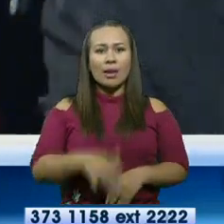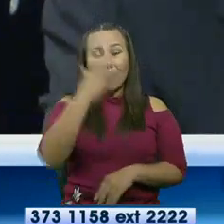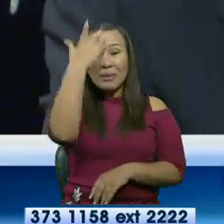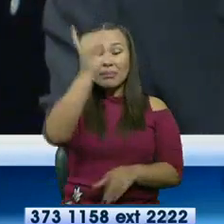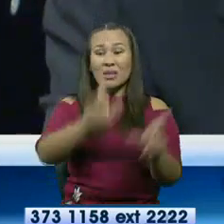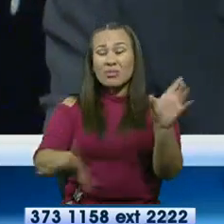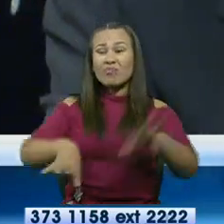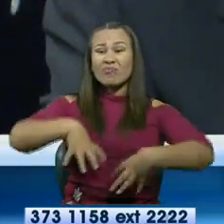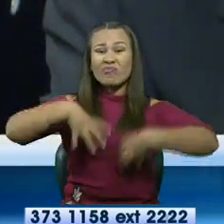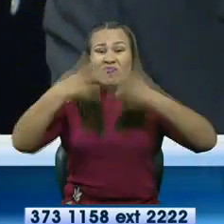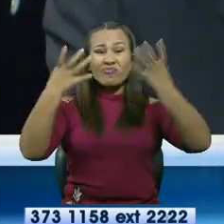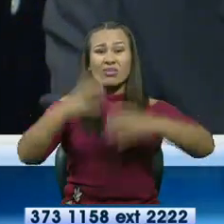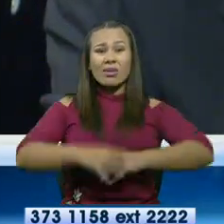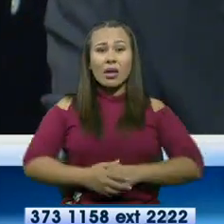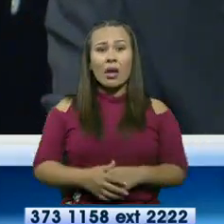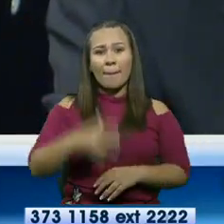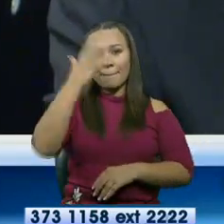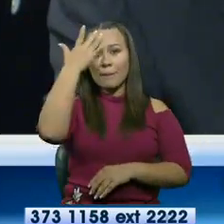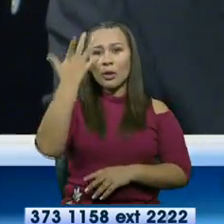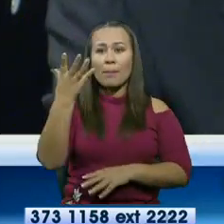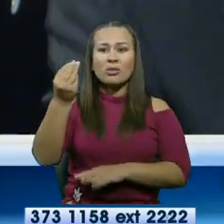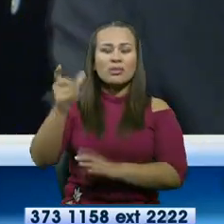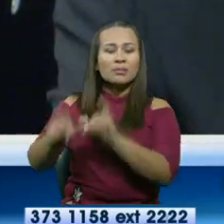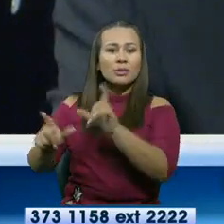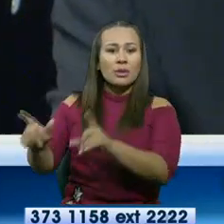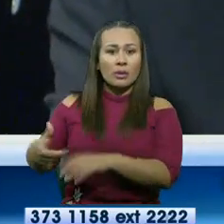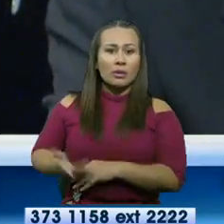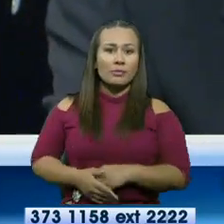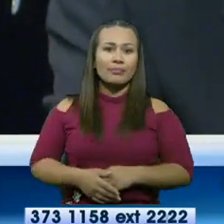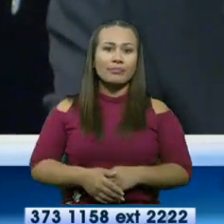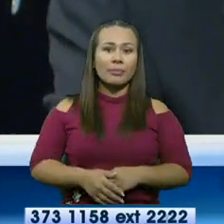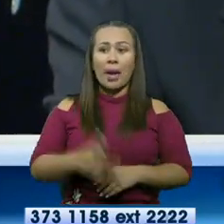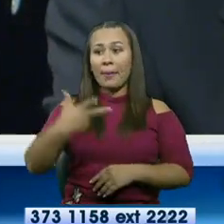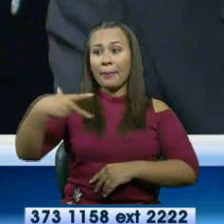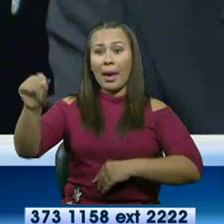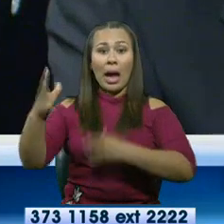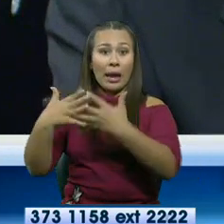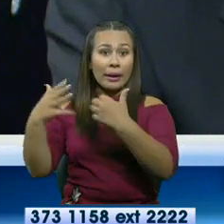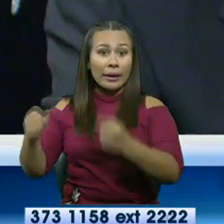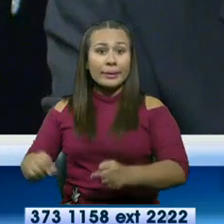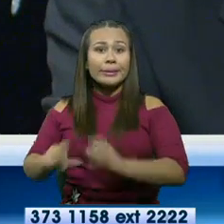indignados? Porque los delincuentes relacionados con esos